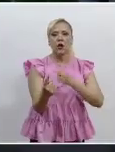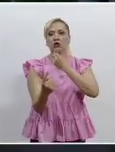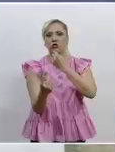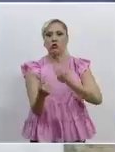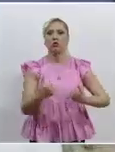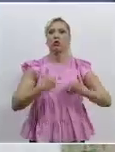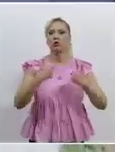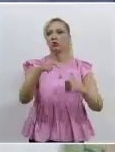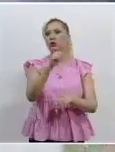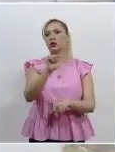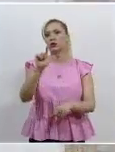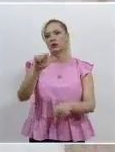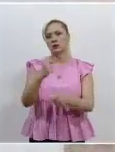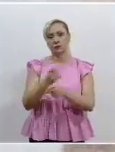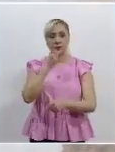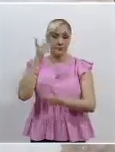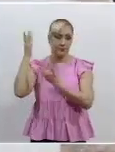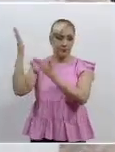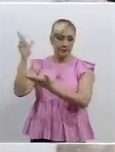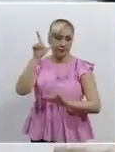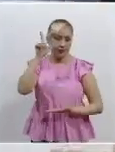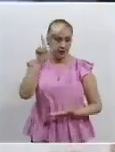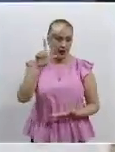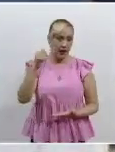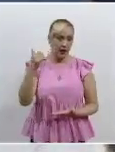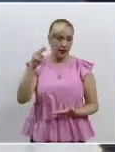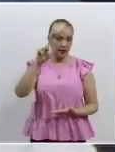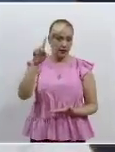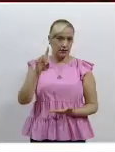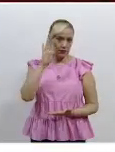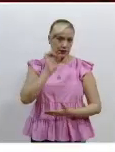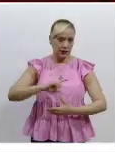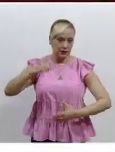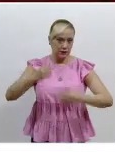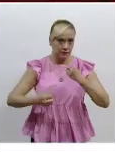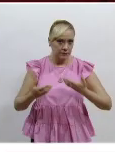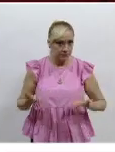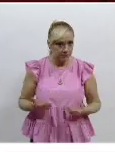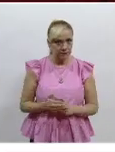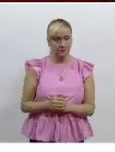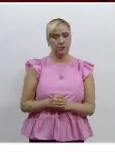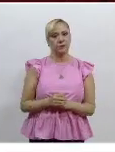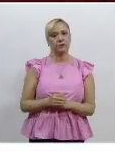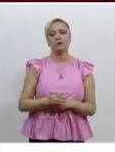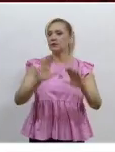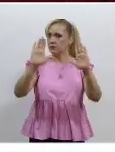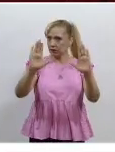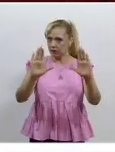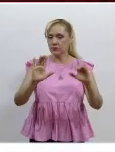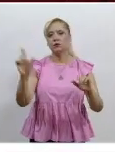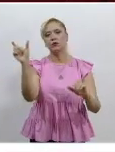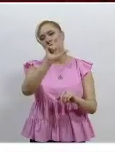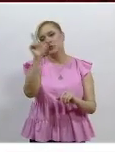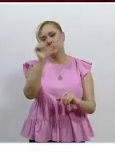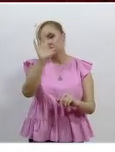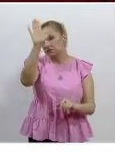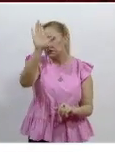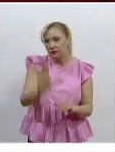adolescentes, indicó el ministro de la Suprema Corte, Javier Lainez Potisek. Es decir, aun cuando en